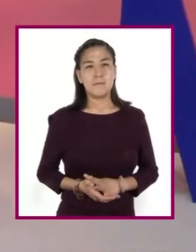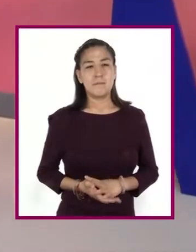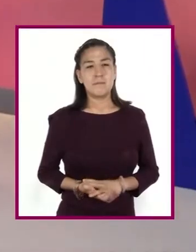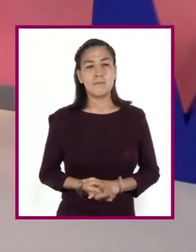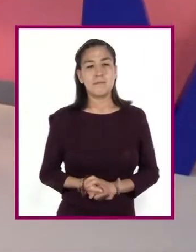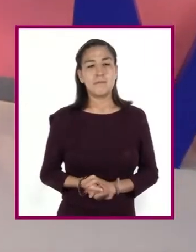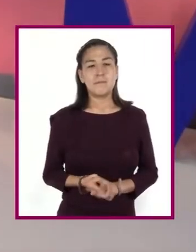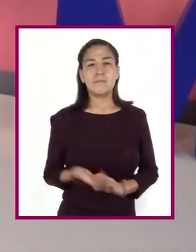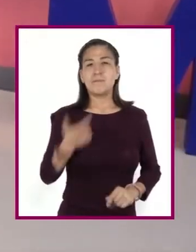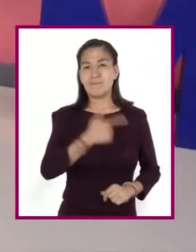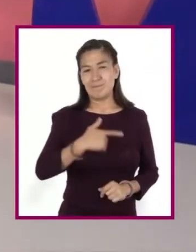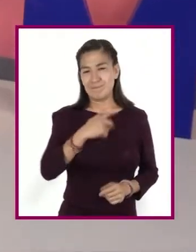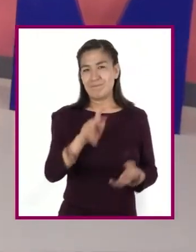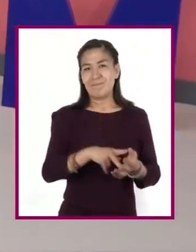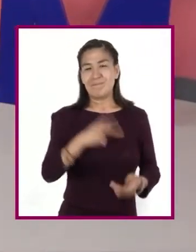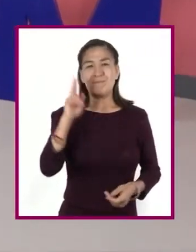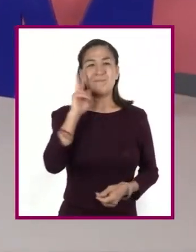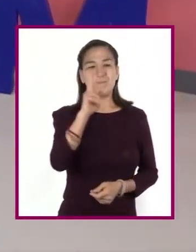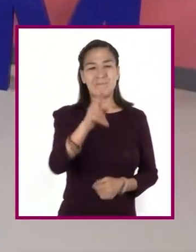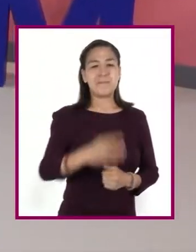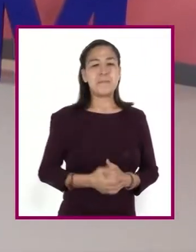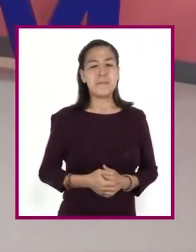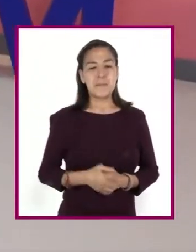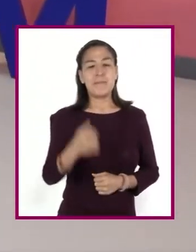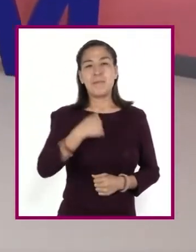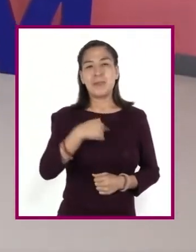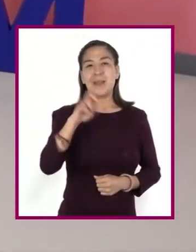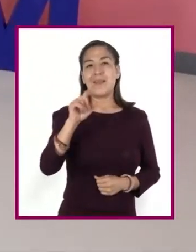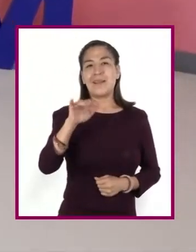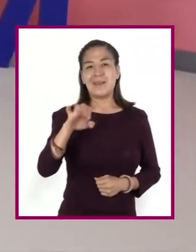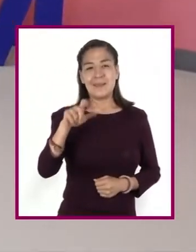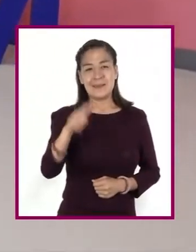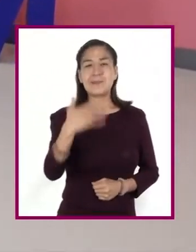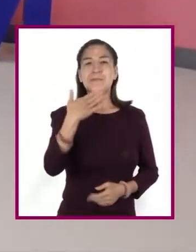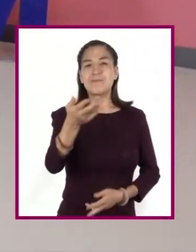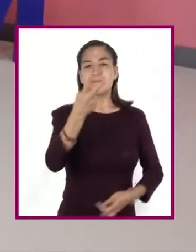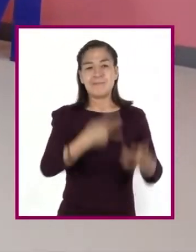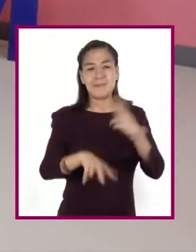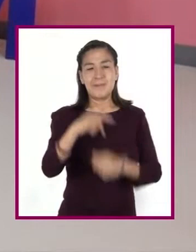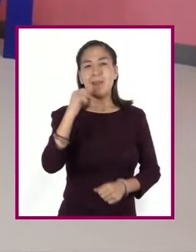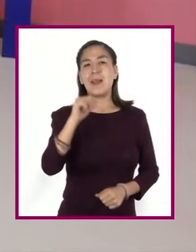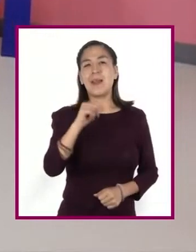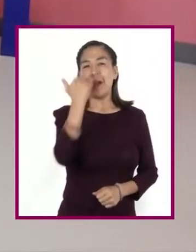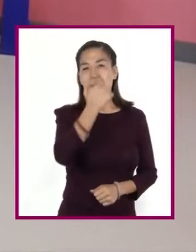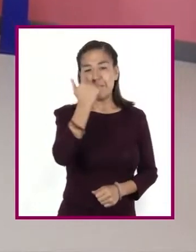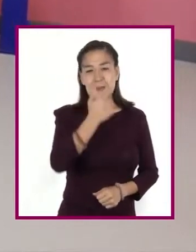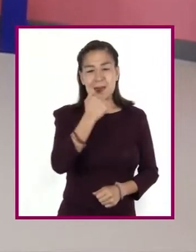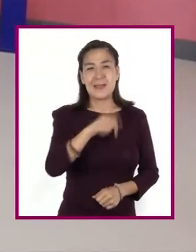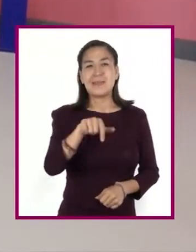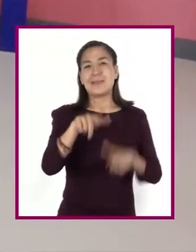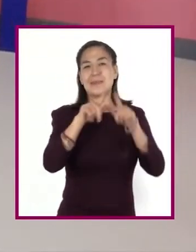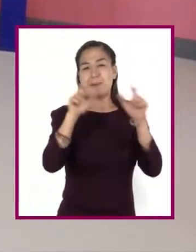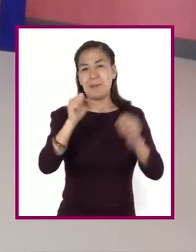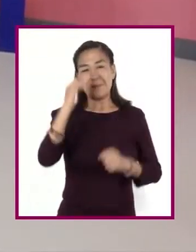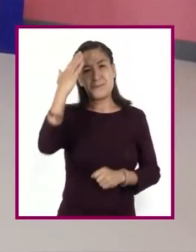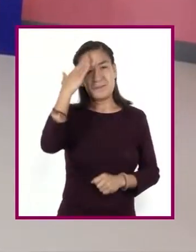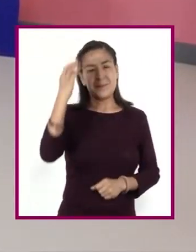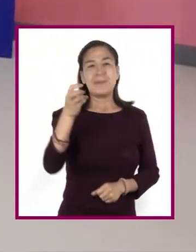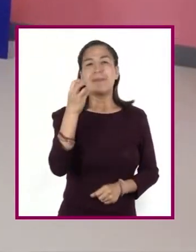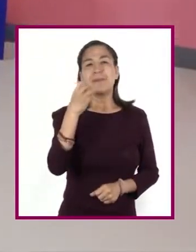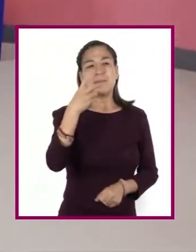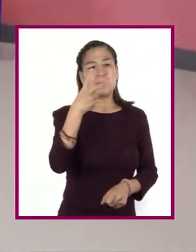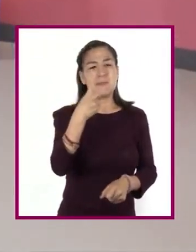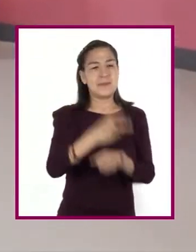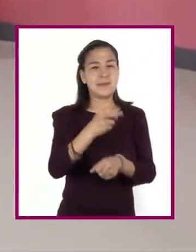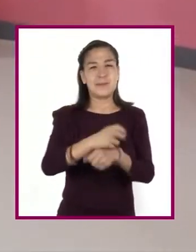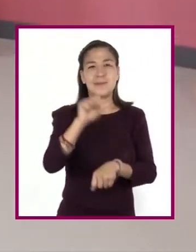Qué gusto estar nuevamente con ustedes. Soy Daniel y les doy la bienvenida a las alumnas y alumnos de lengua materna de segundo grado de secundaria. Antes de